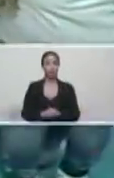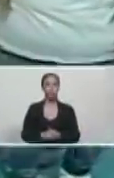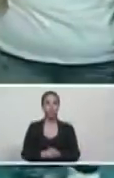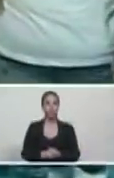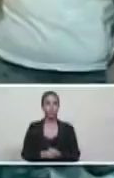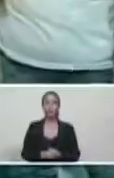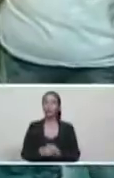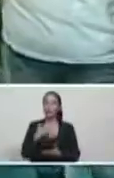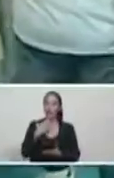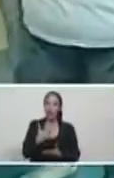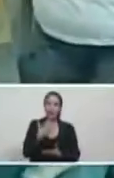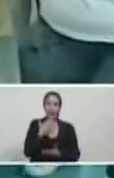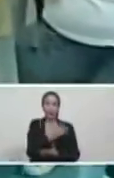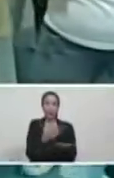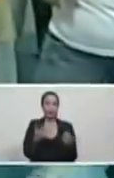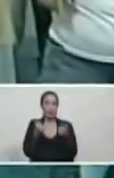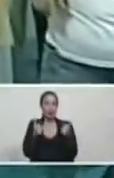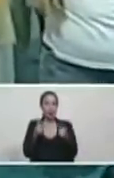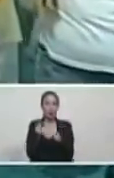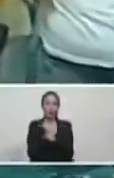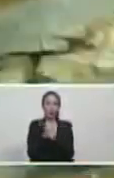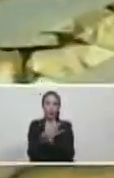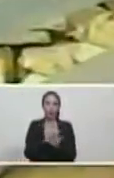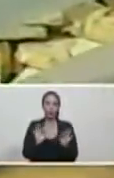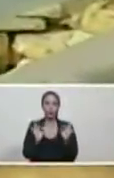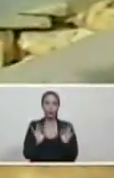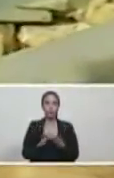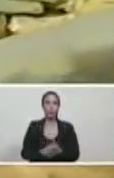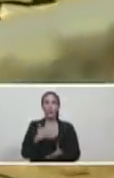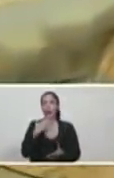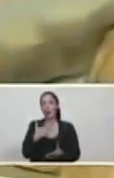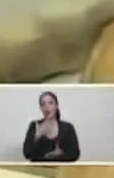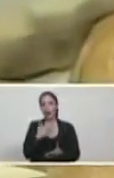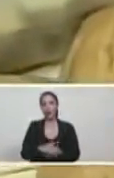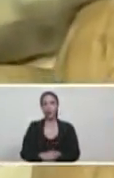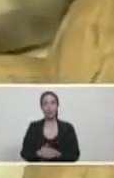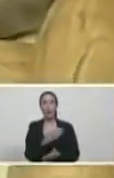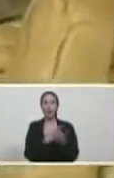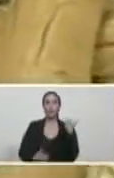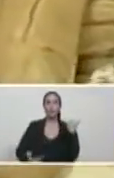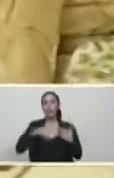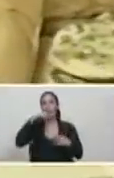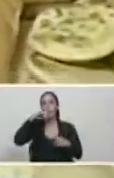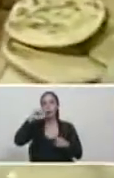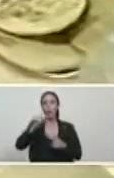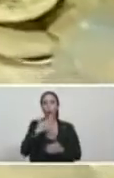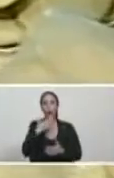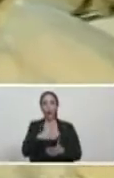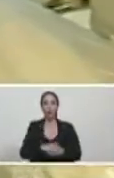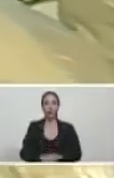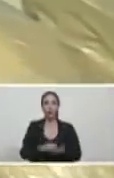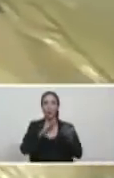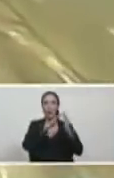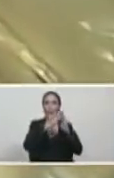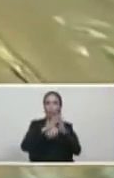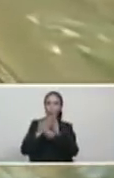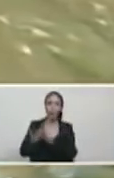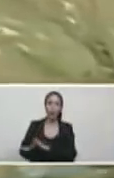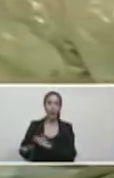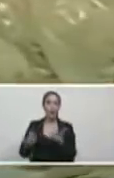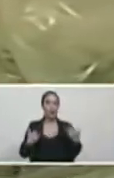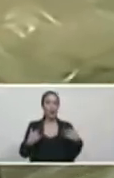el agradecimiento por esta extraordinaria obra. Gracias, presidente Nicolás Maduro, en nombre de las comunas, de los